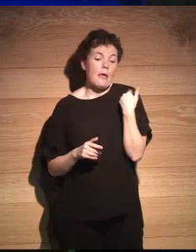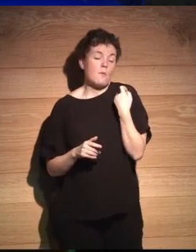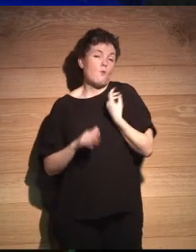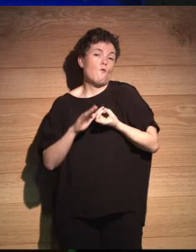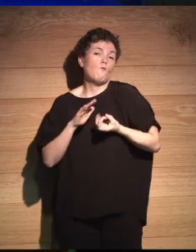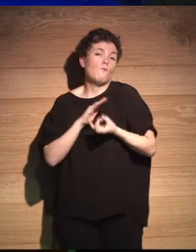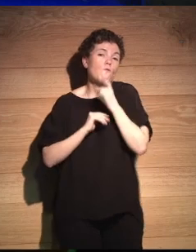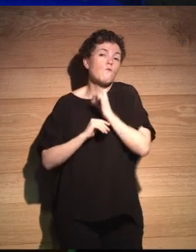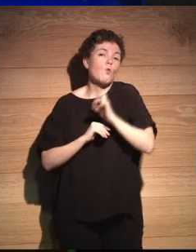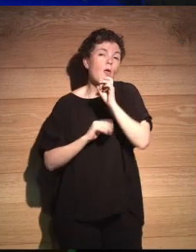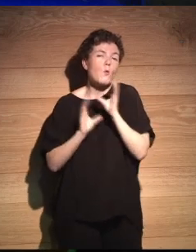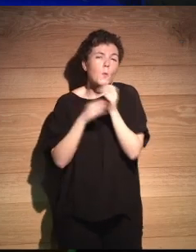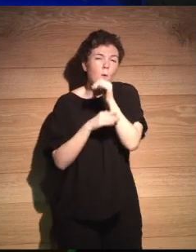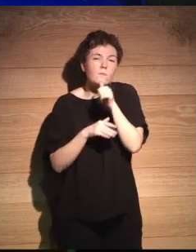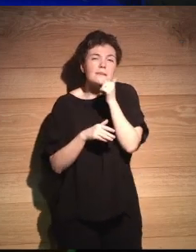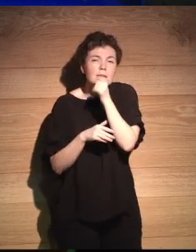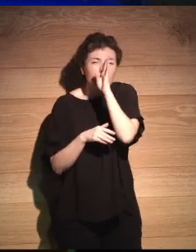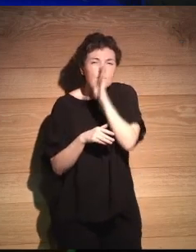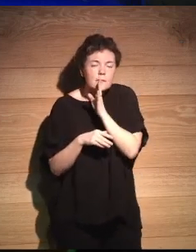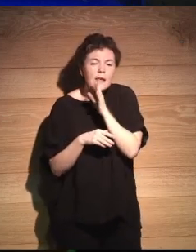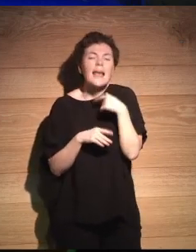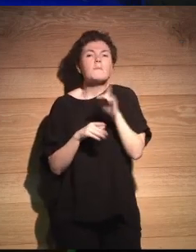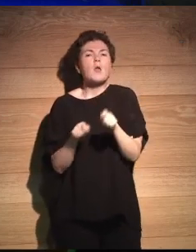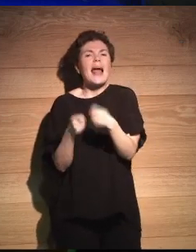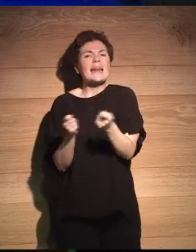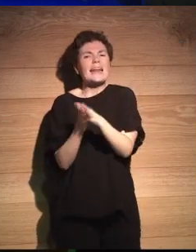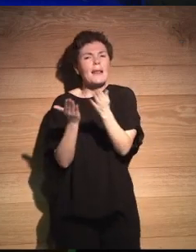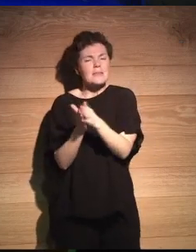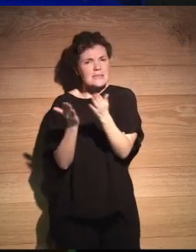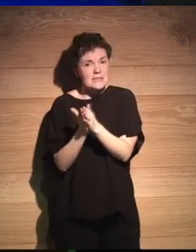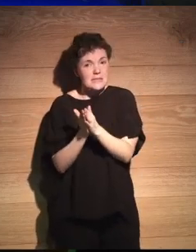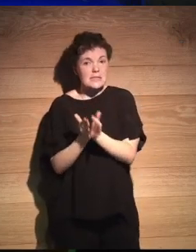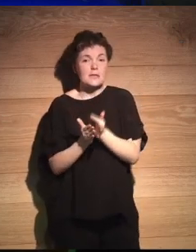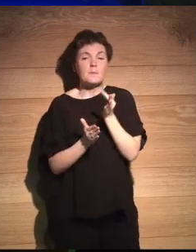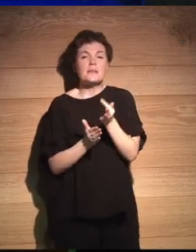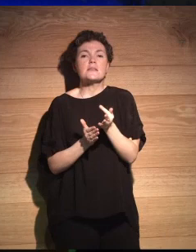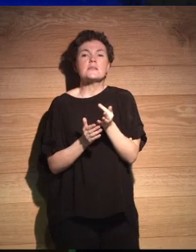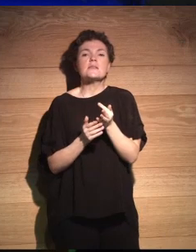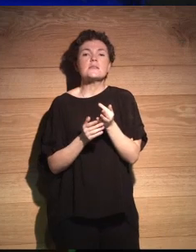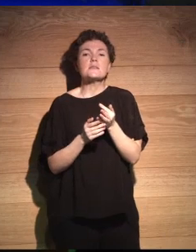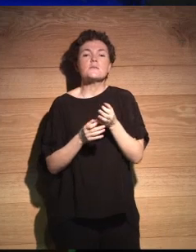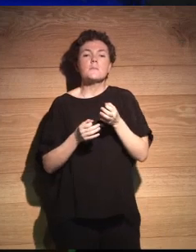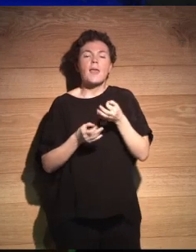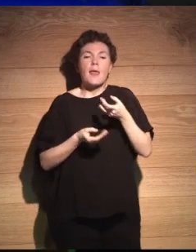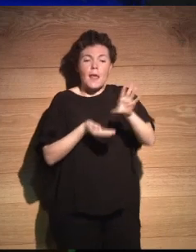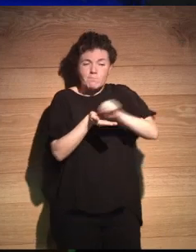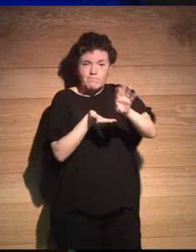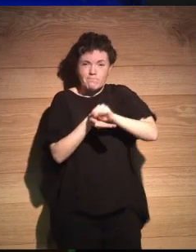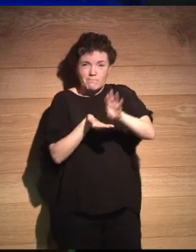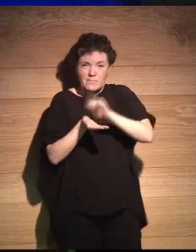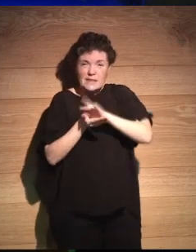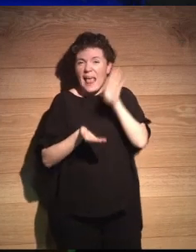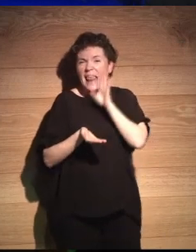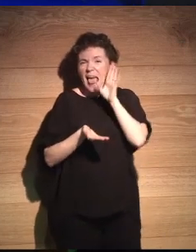antes un grupo clandestino y publicaban también una revista y encima almacenaban material ilegal,